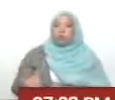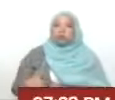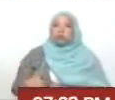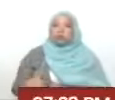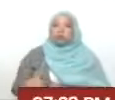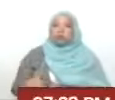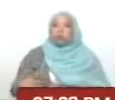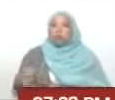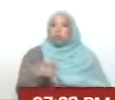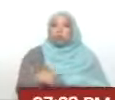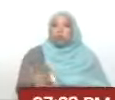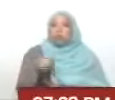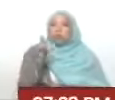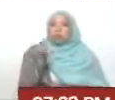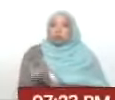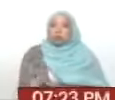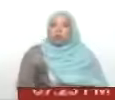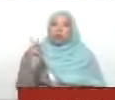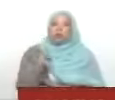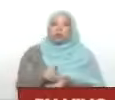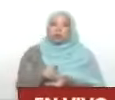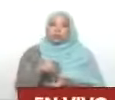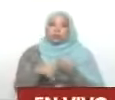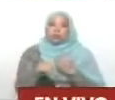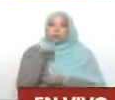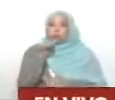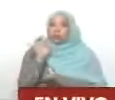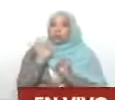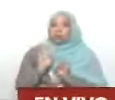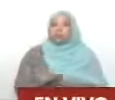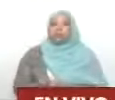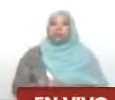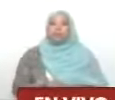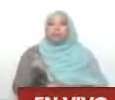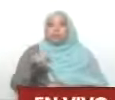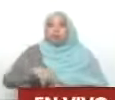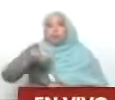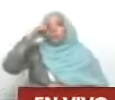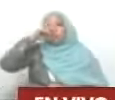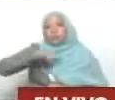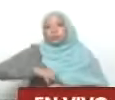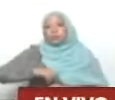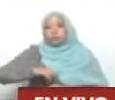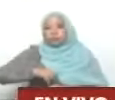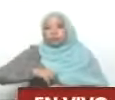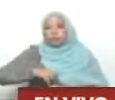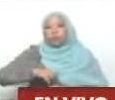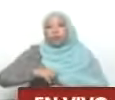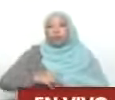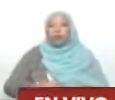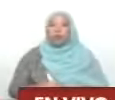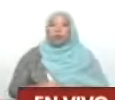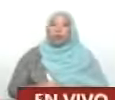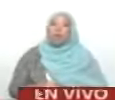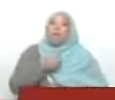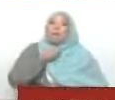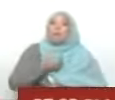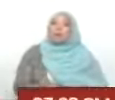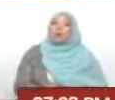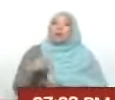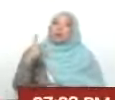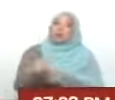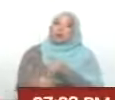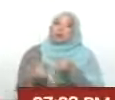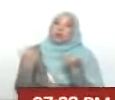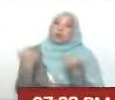Ya hemos capturado algunos el año pasado, este año. Y quieren echar a perder, hacerle un daño